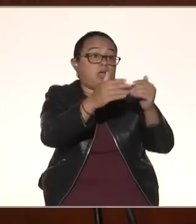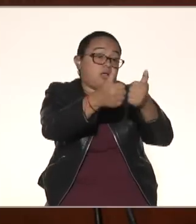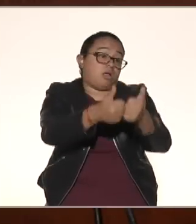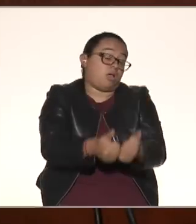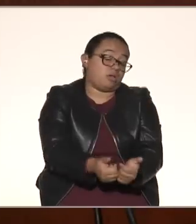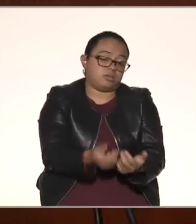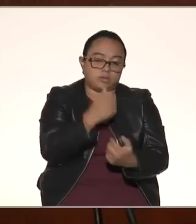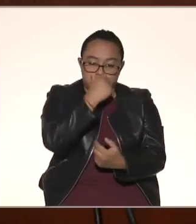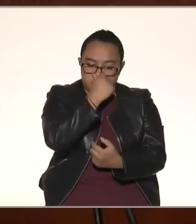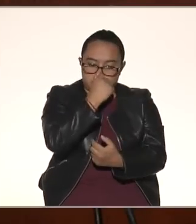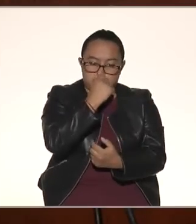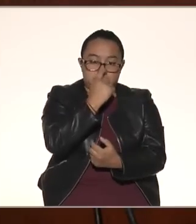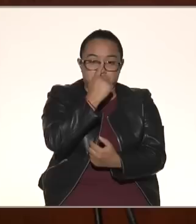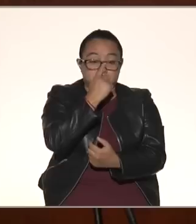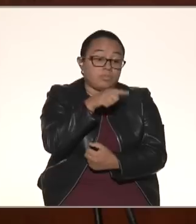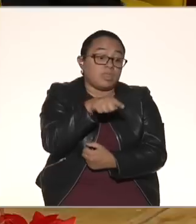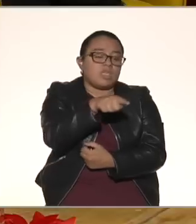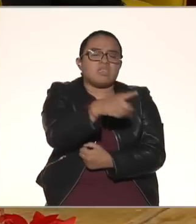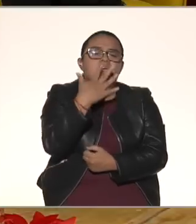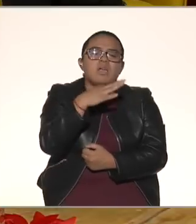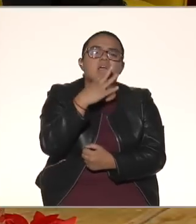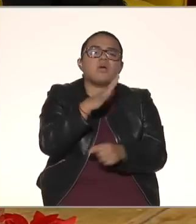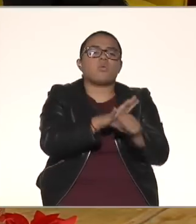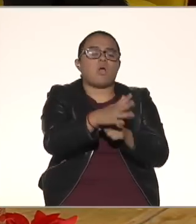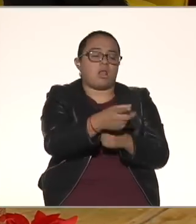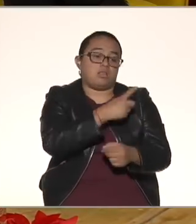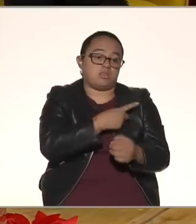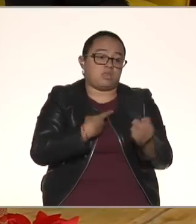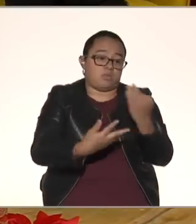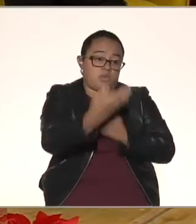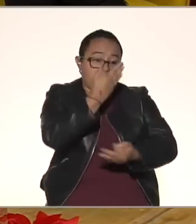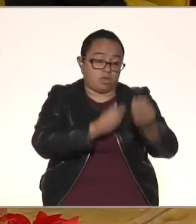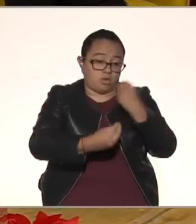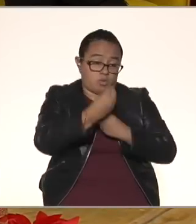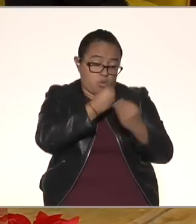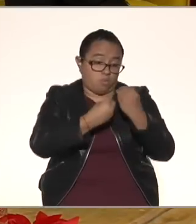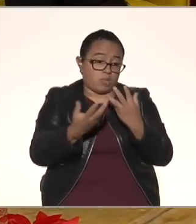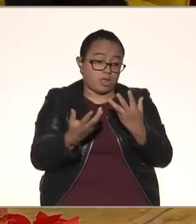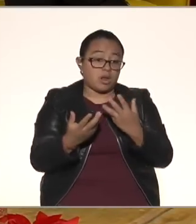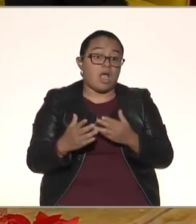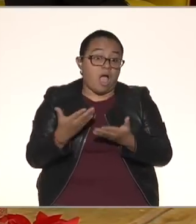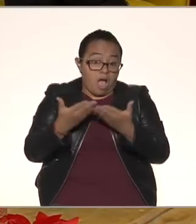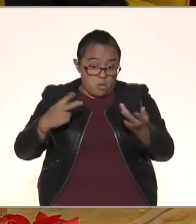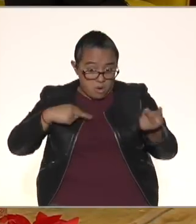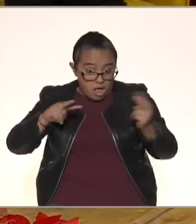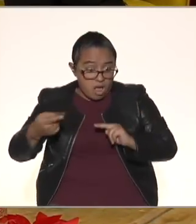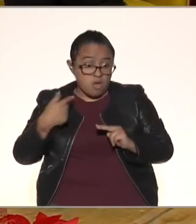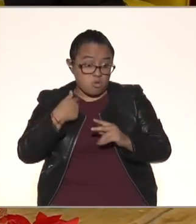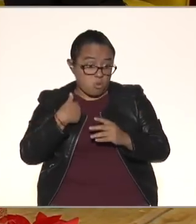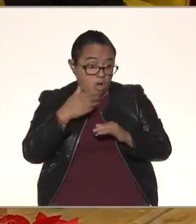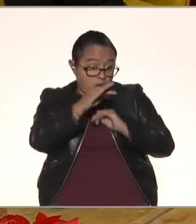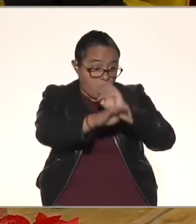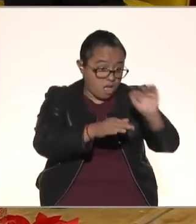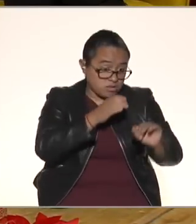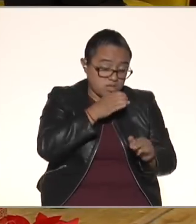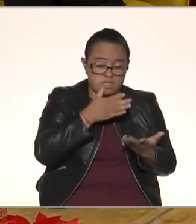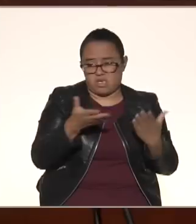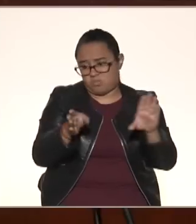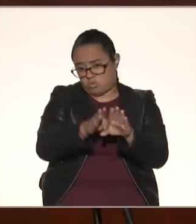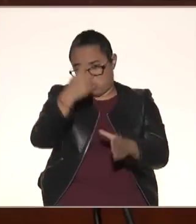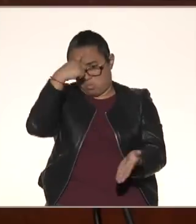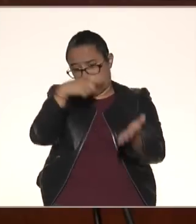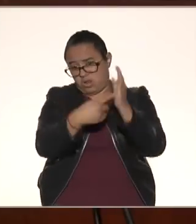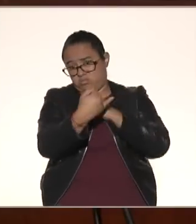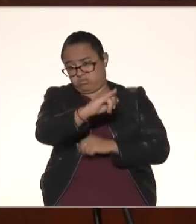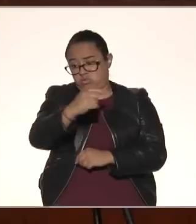pues a ella lo mínimo que tiene que hacer, es darme de comer, ahora resulta que yo voy a llegar a hacerle la cena a ella, ¿cómo crees? Pues yo ya estoy